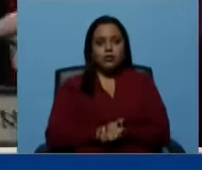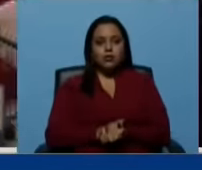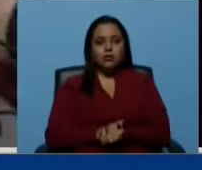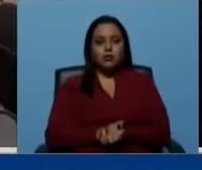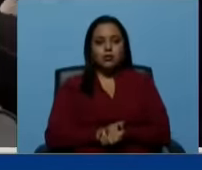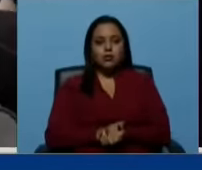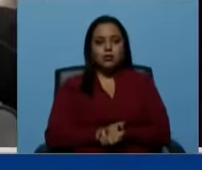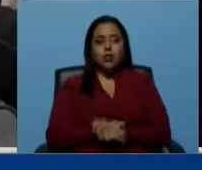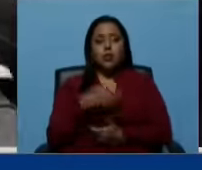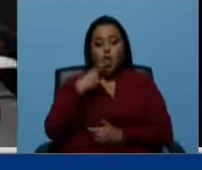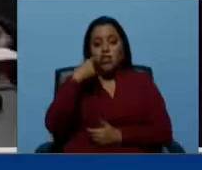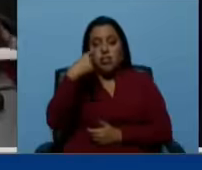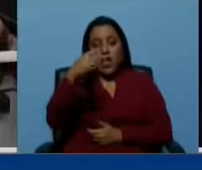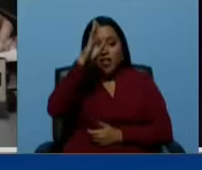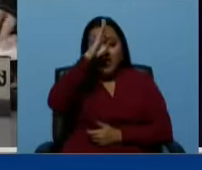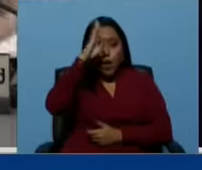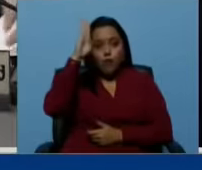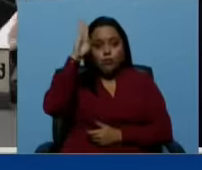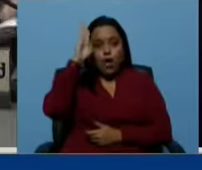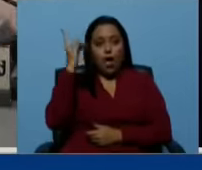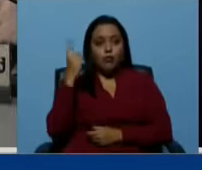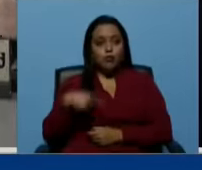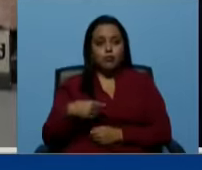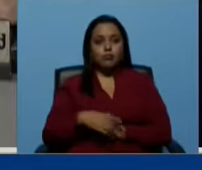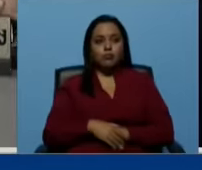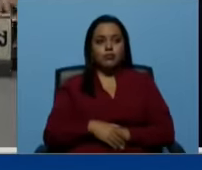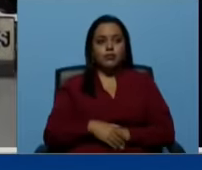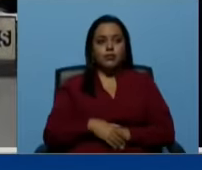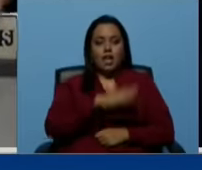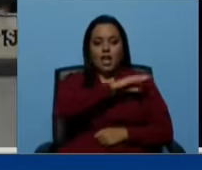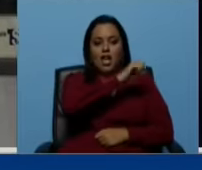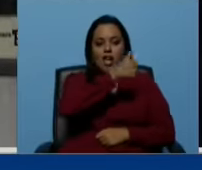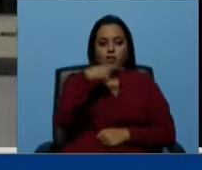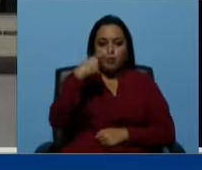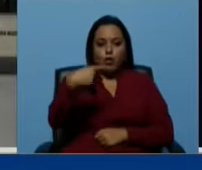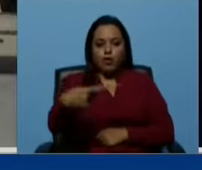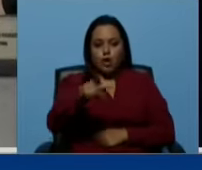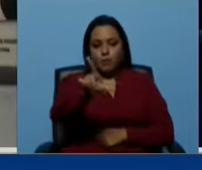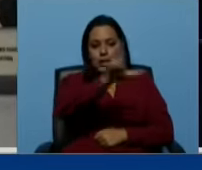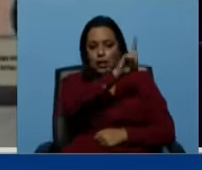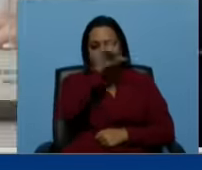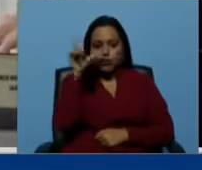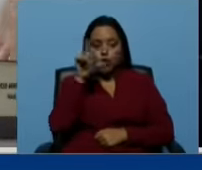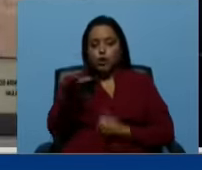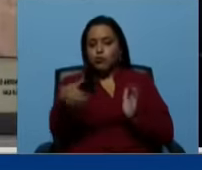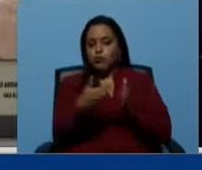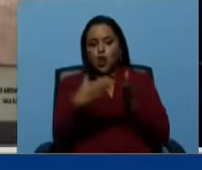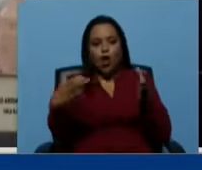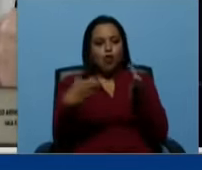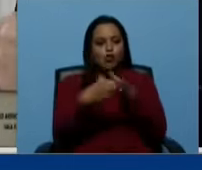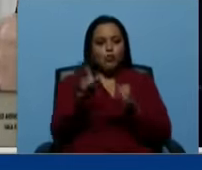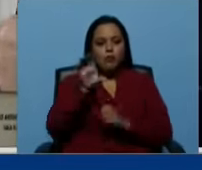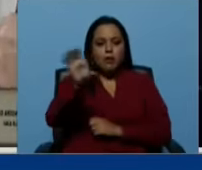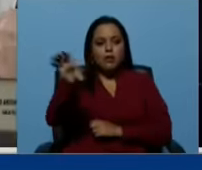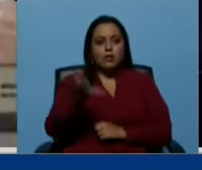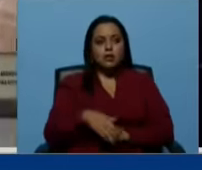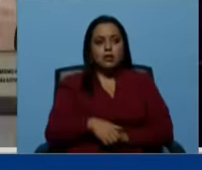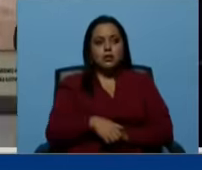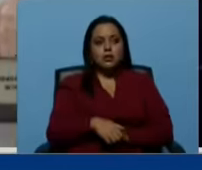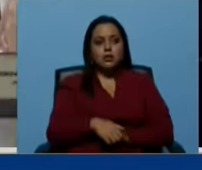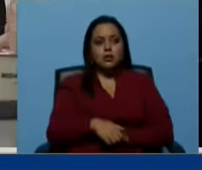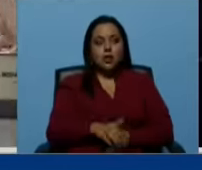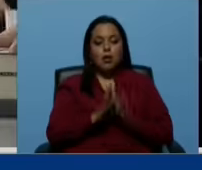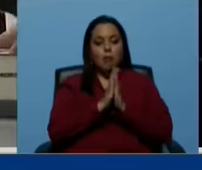Y le dije a Diosdado Cabello, jefe político del PSUV, y a todo el gran pueblo patriótico, que